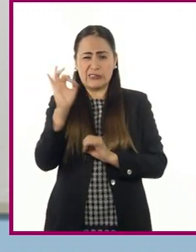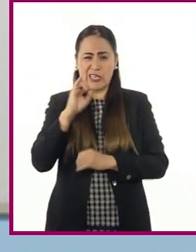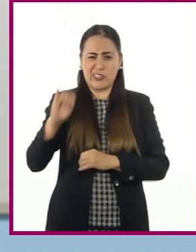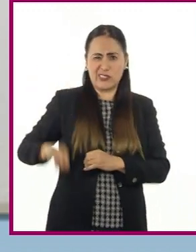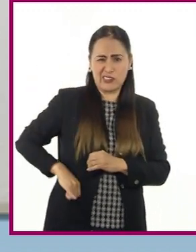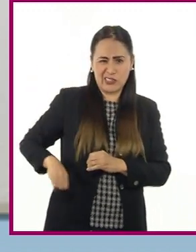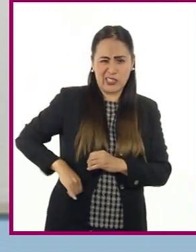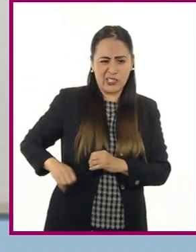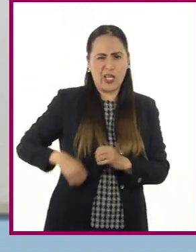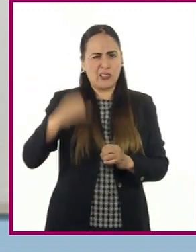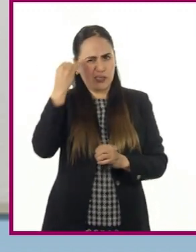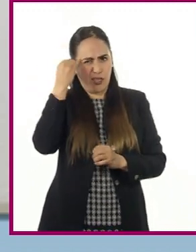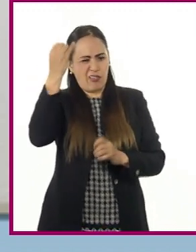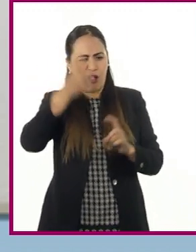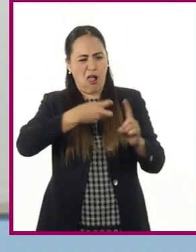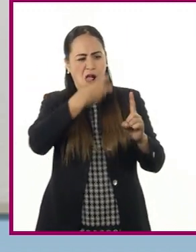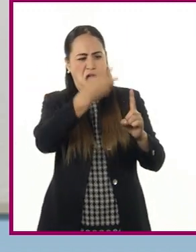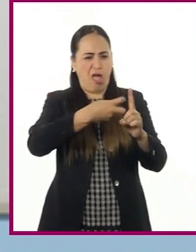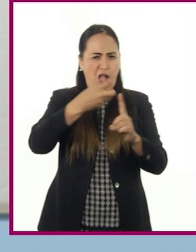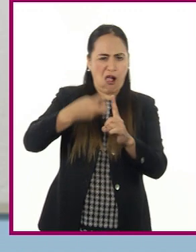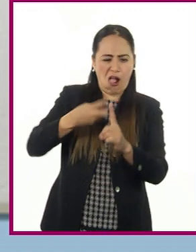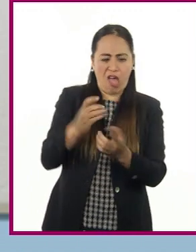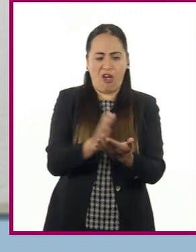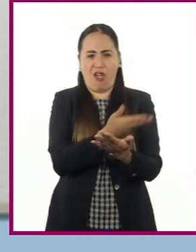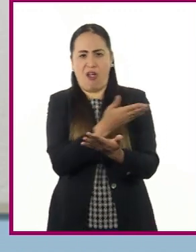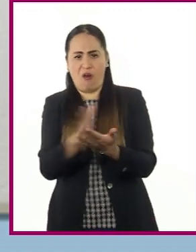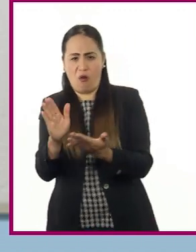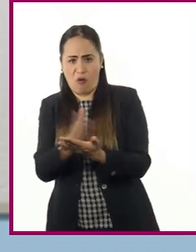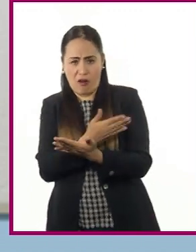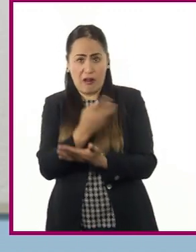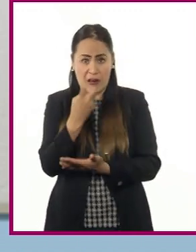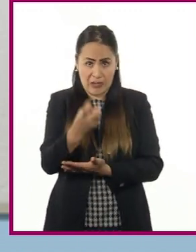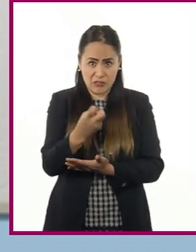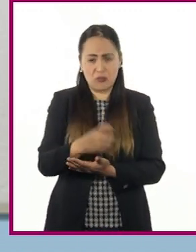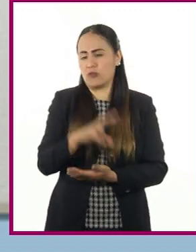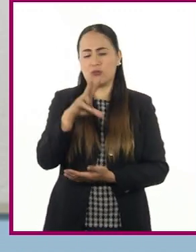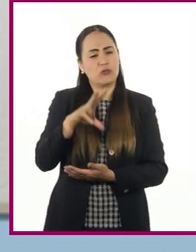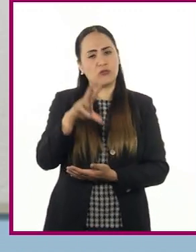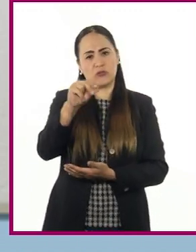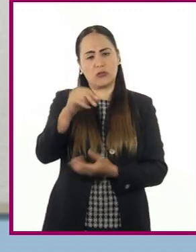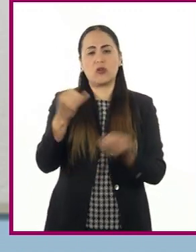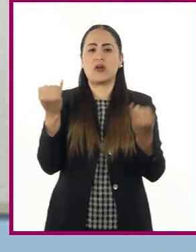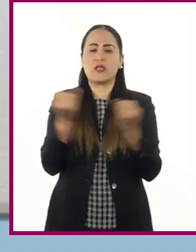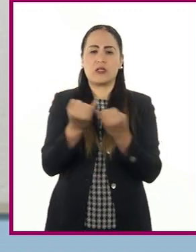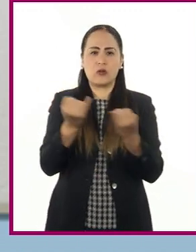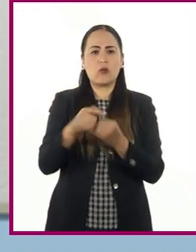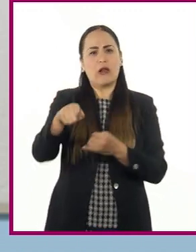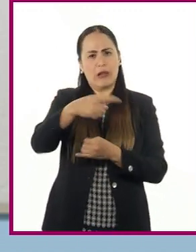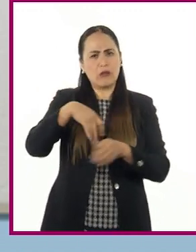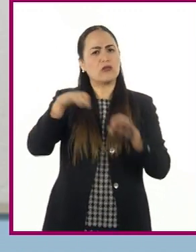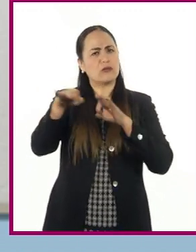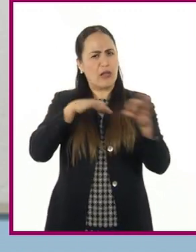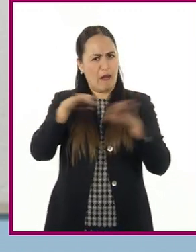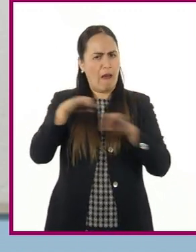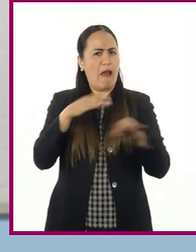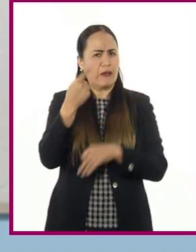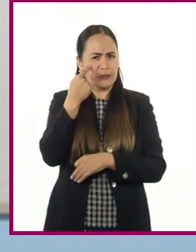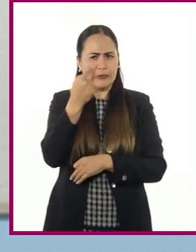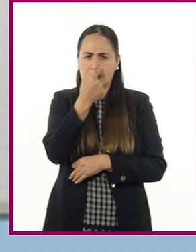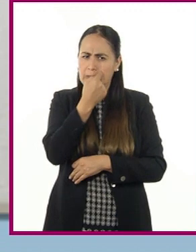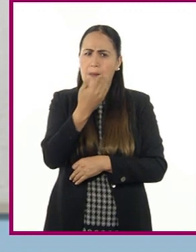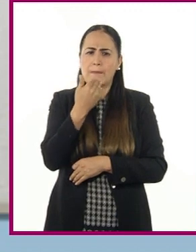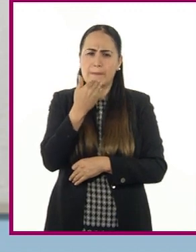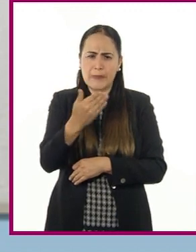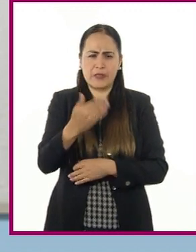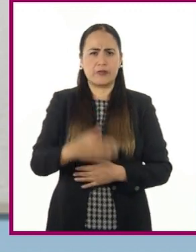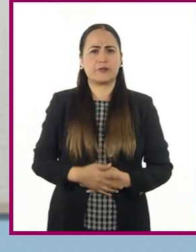prejuicios ajenos afecten su compromiso para tomar decisiones o ejercer sus funciones de manera objetiva.